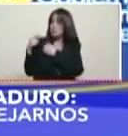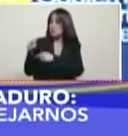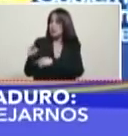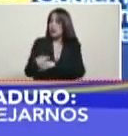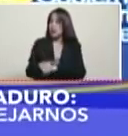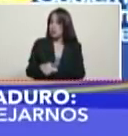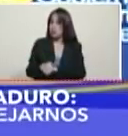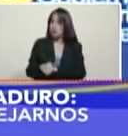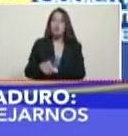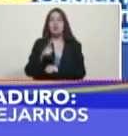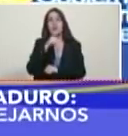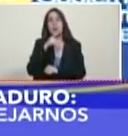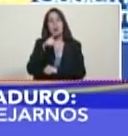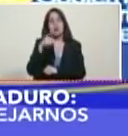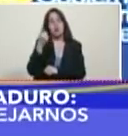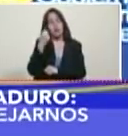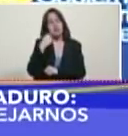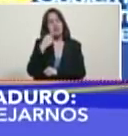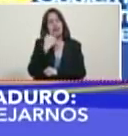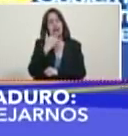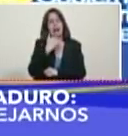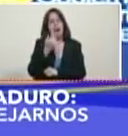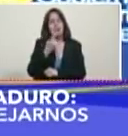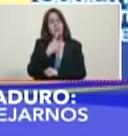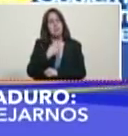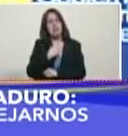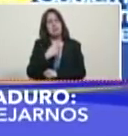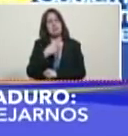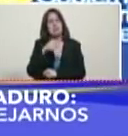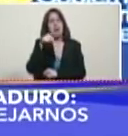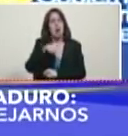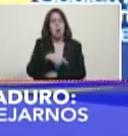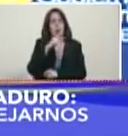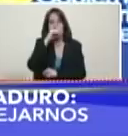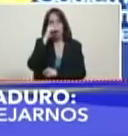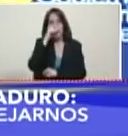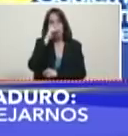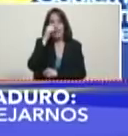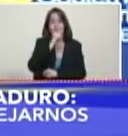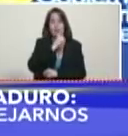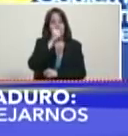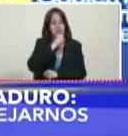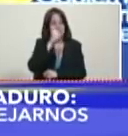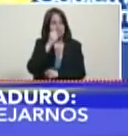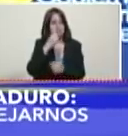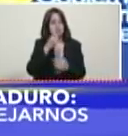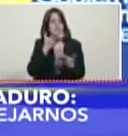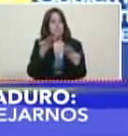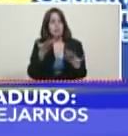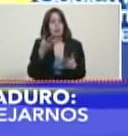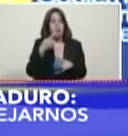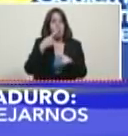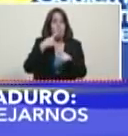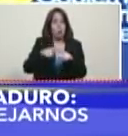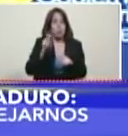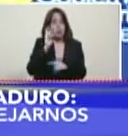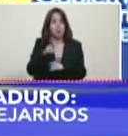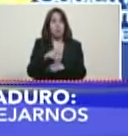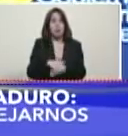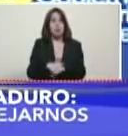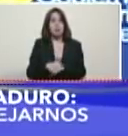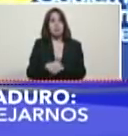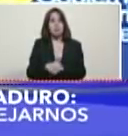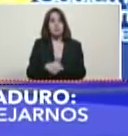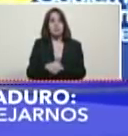Yo me preguntaba ayer, alguien me comentaba hoy, en la entrevista que di a Associated Press, no sé si alguno de ustedes la vieron, ayer